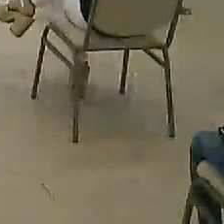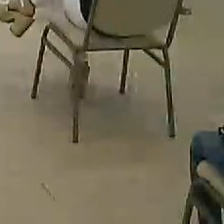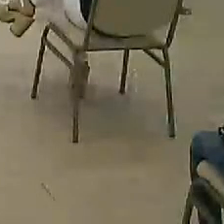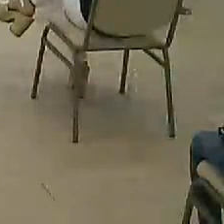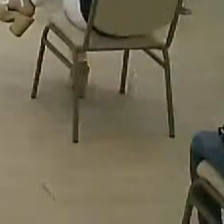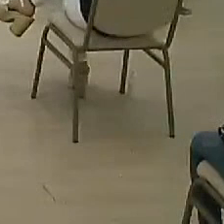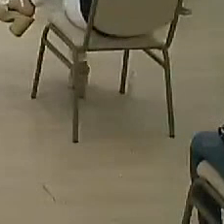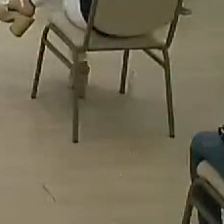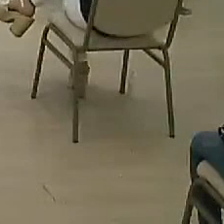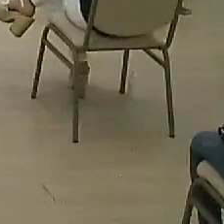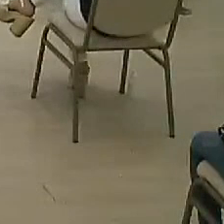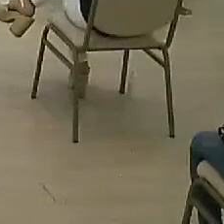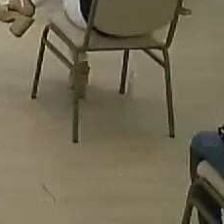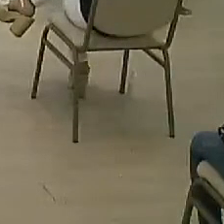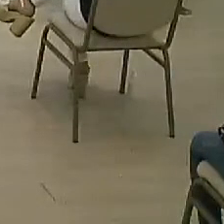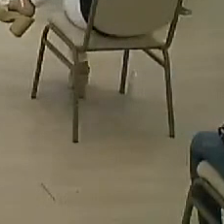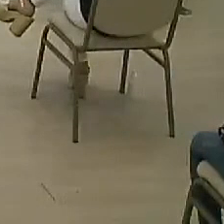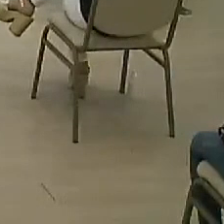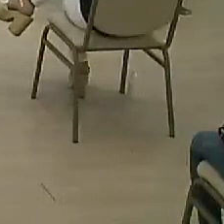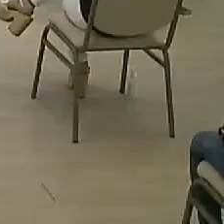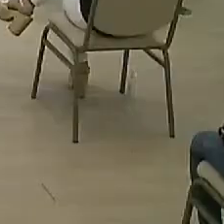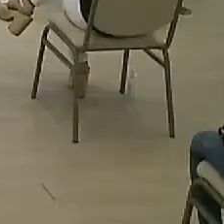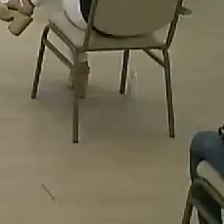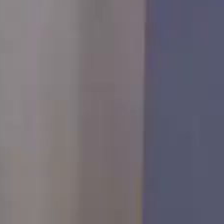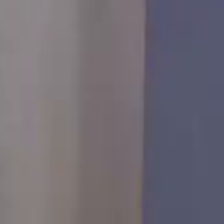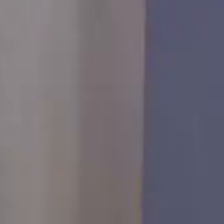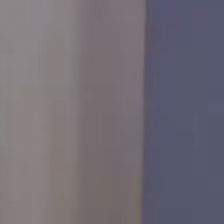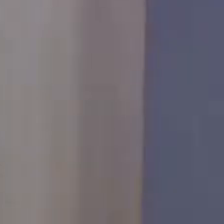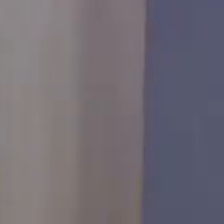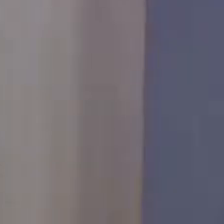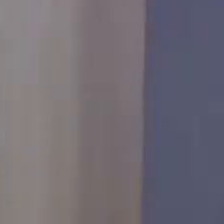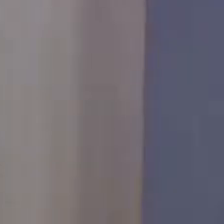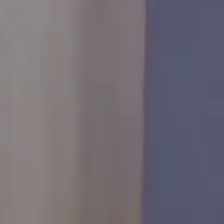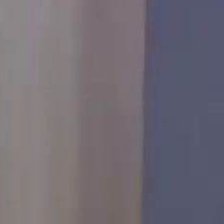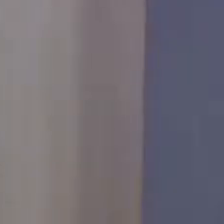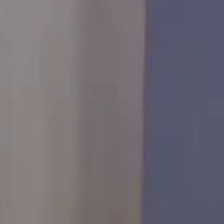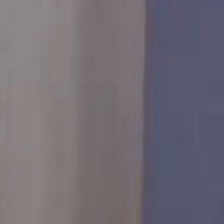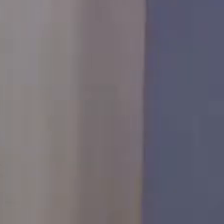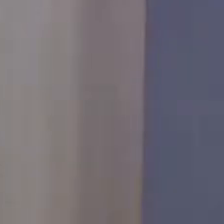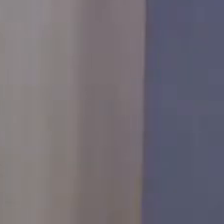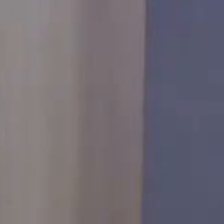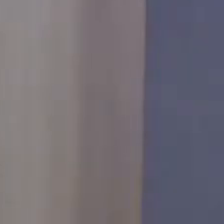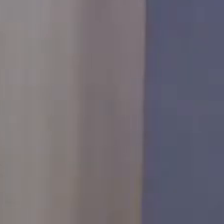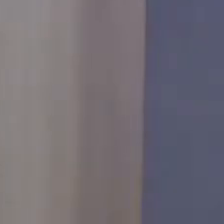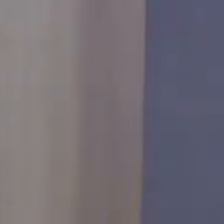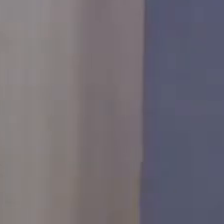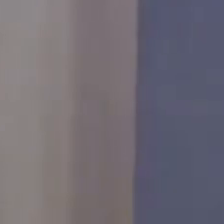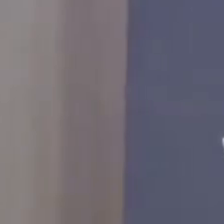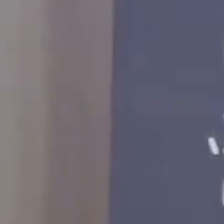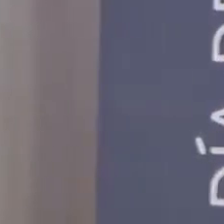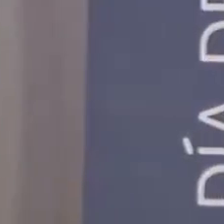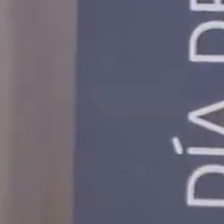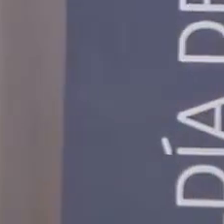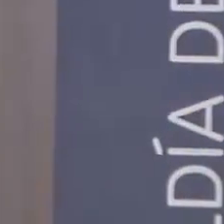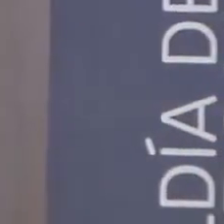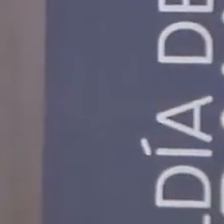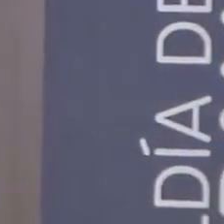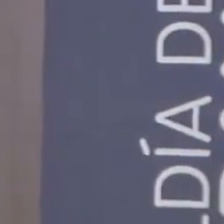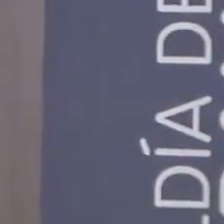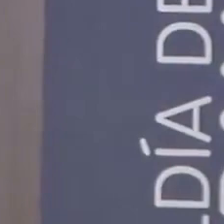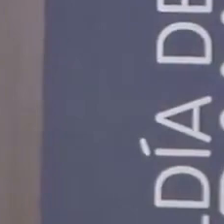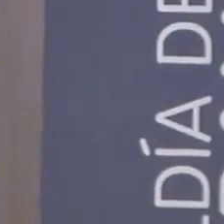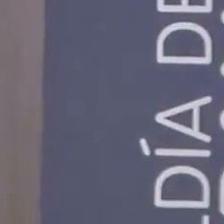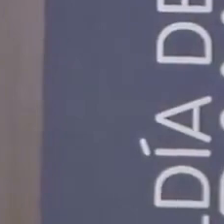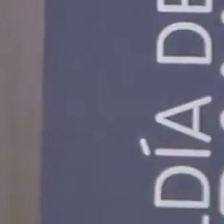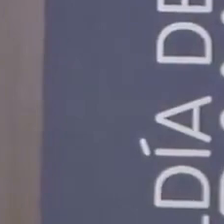alcalde. En nombre del equipo de trabajo, que digamos este proyecto que les mostramos, que les hemos